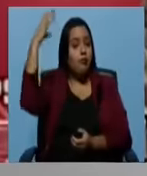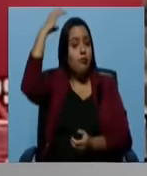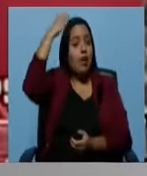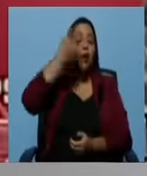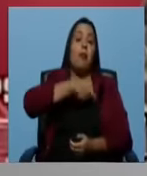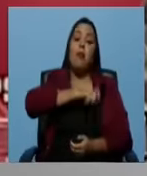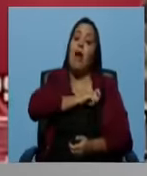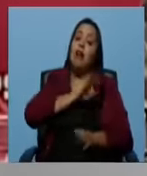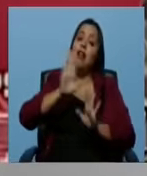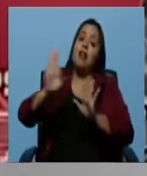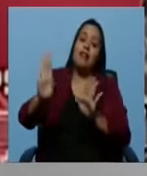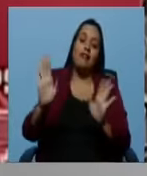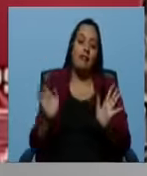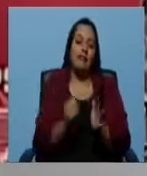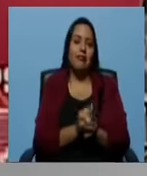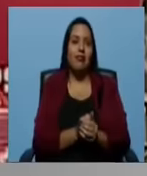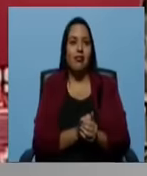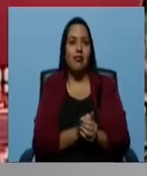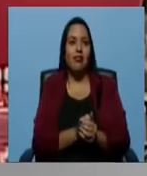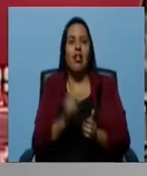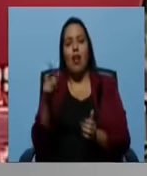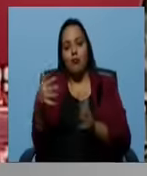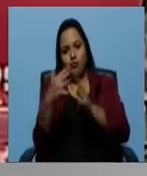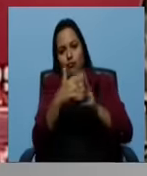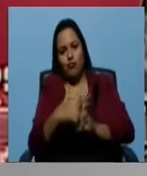España, los gringos.